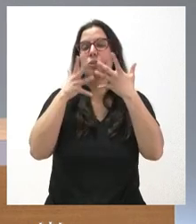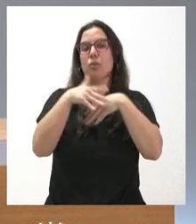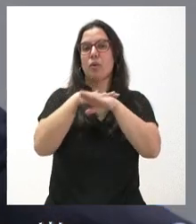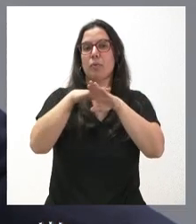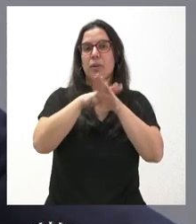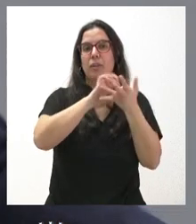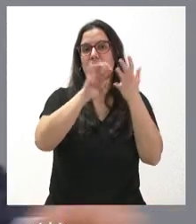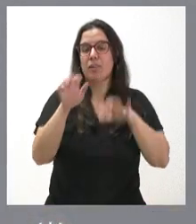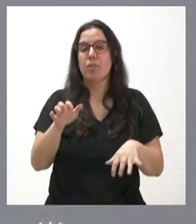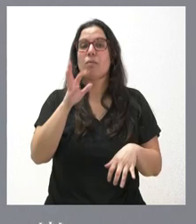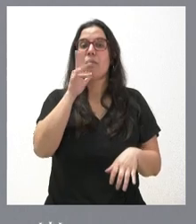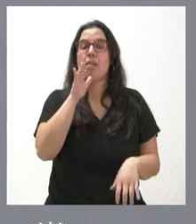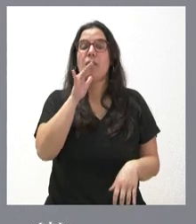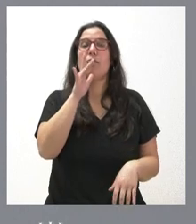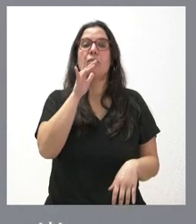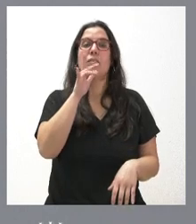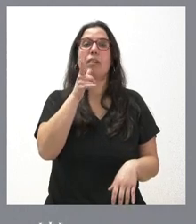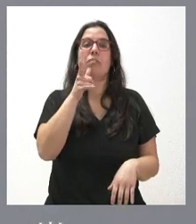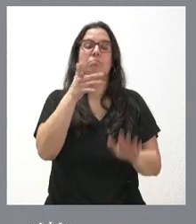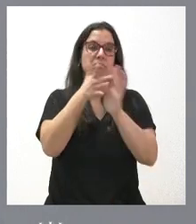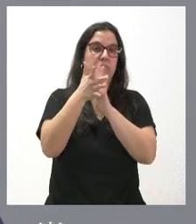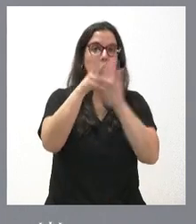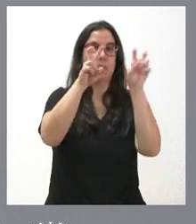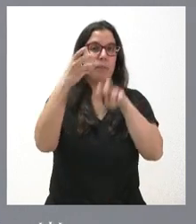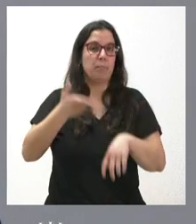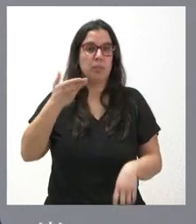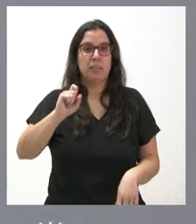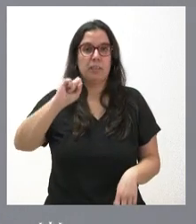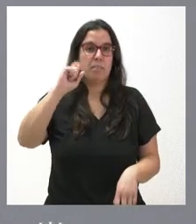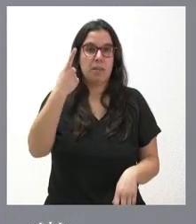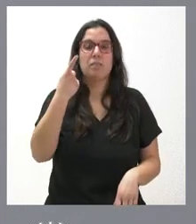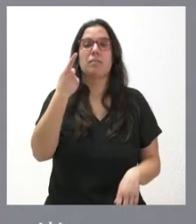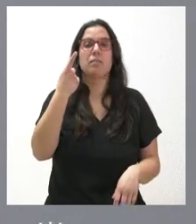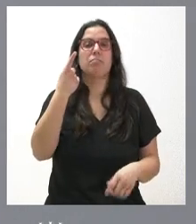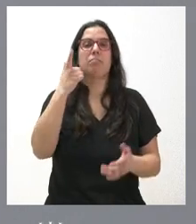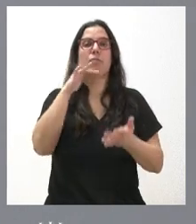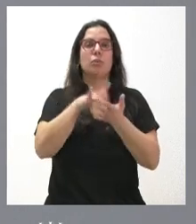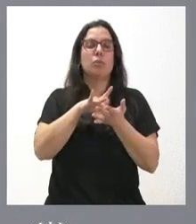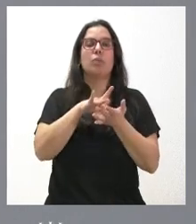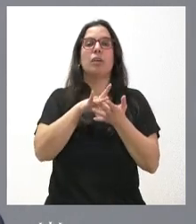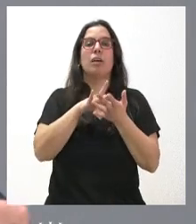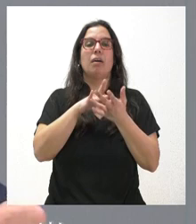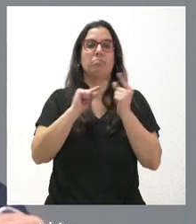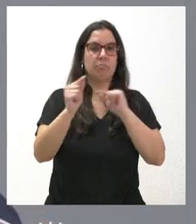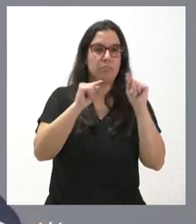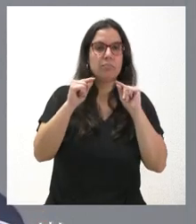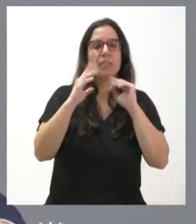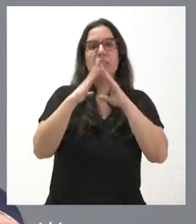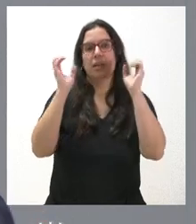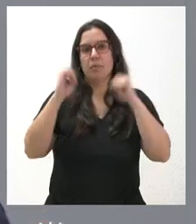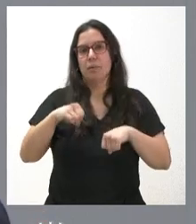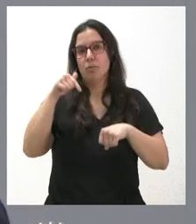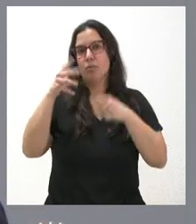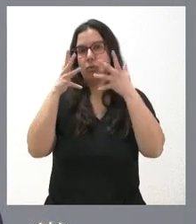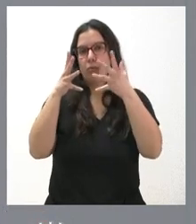León y paso a relatarles los asuntos más relevantes que han sido objeto de tratamiento y también de aprobación en este